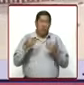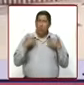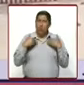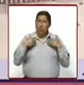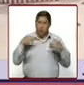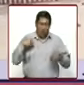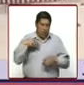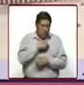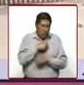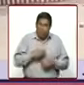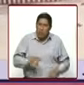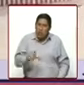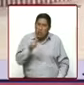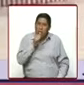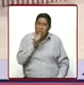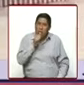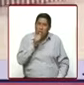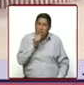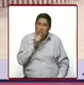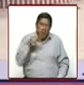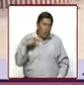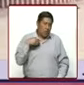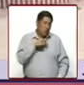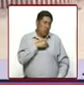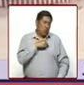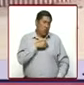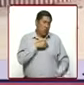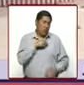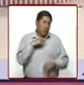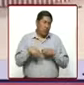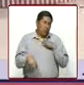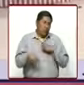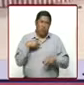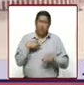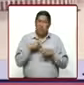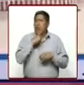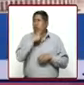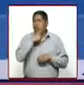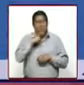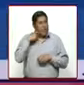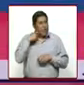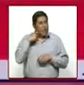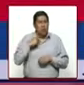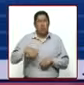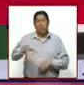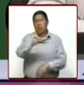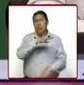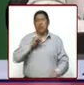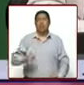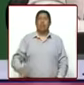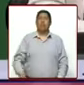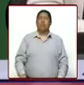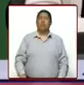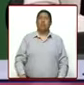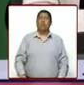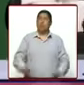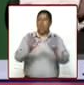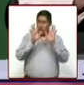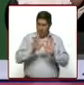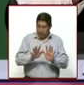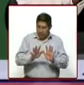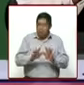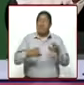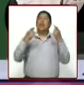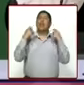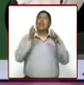agua, aparte que estamos con el tema de incendios, estamos con una sequía dentro de nuestro municipio. A ver, vamos